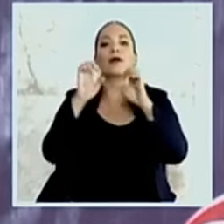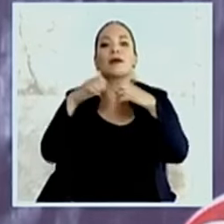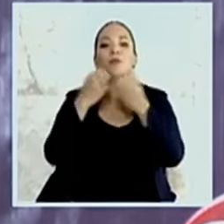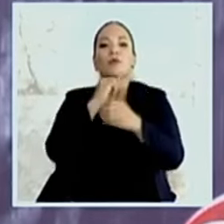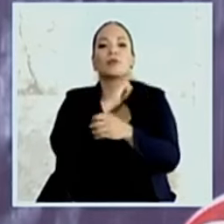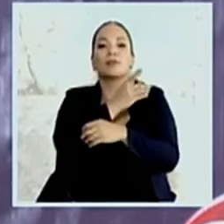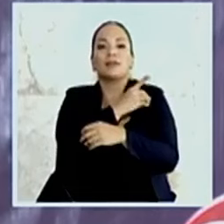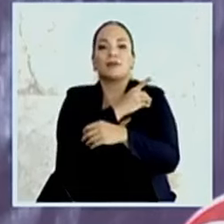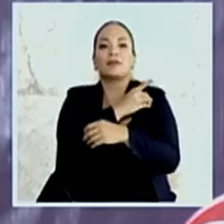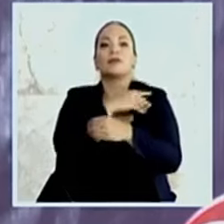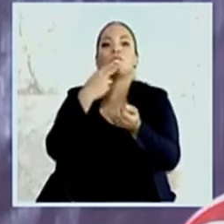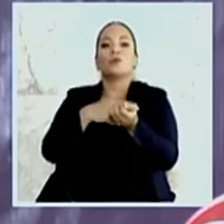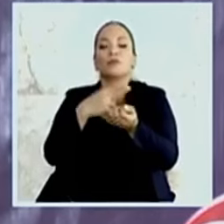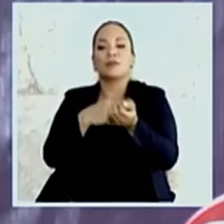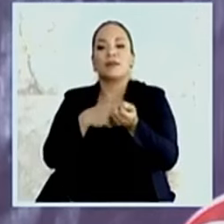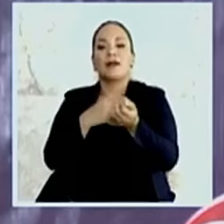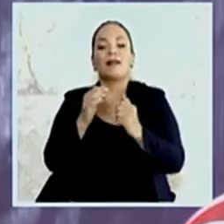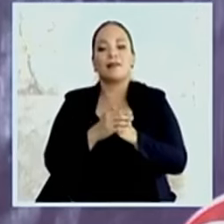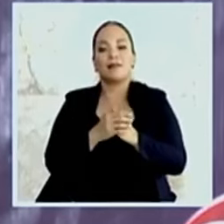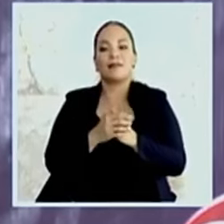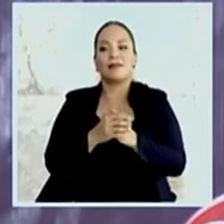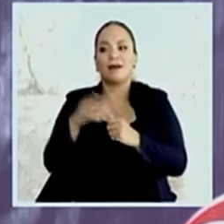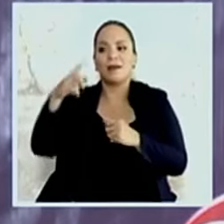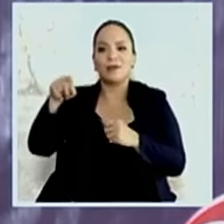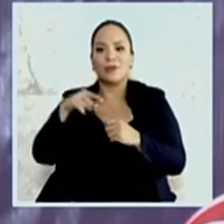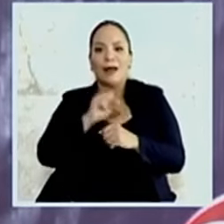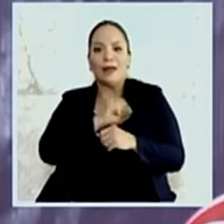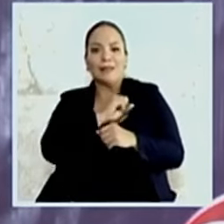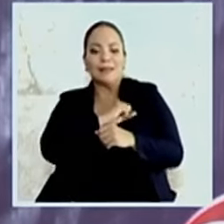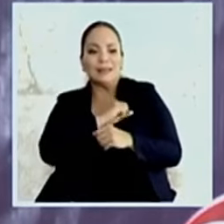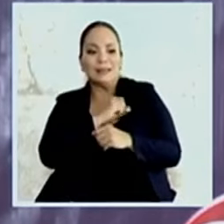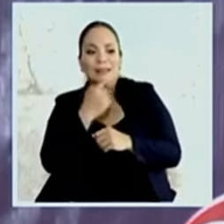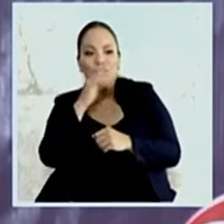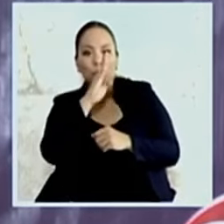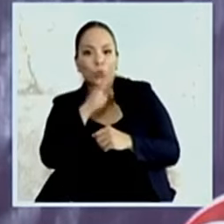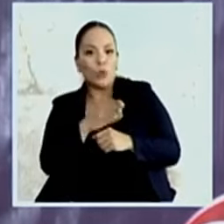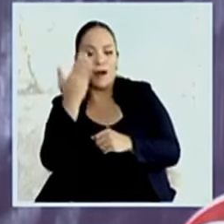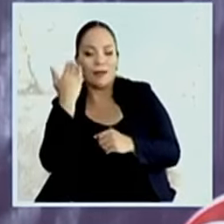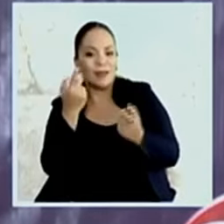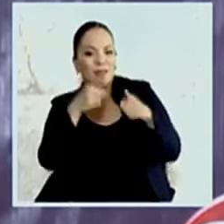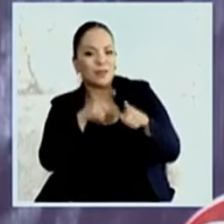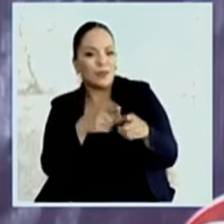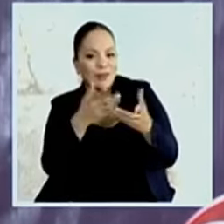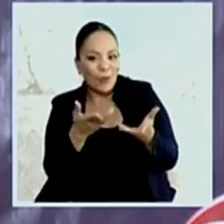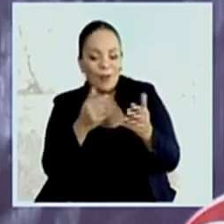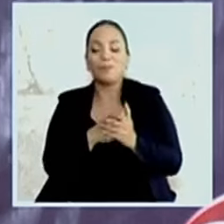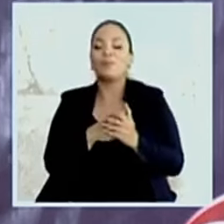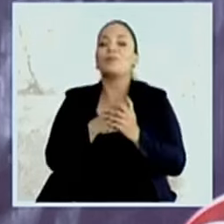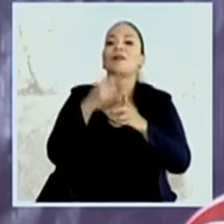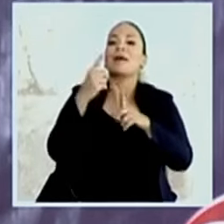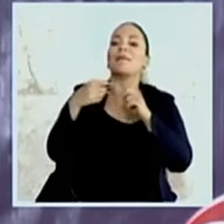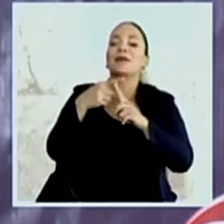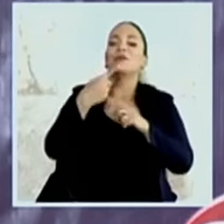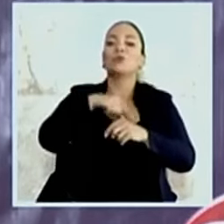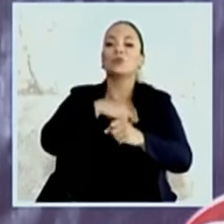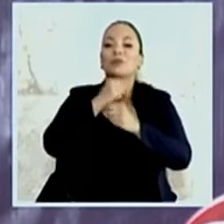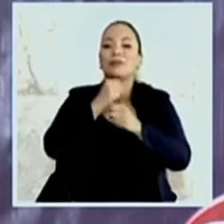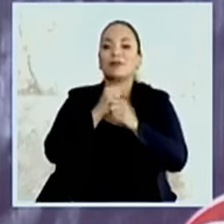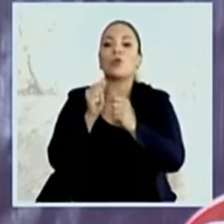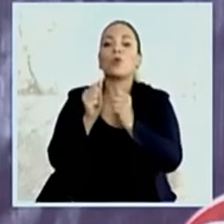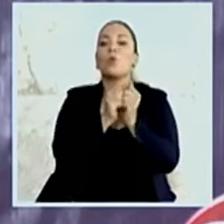También seguimos trabajando porque esto ha sido un trabajo fuerte, pero en equipo. Cuando empezamos a reunirnos con el equipo de la Junta Directiva y